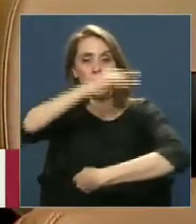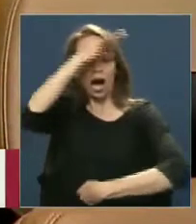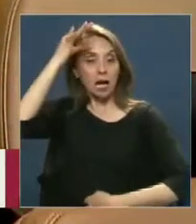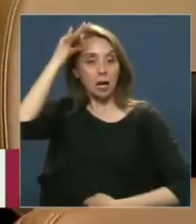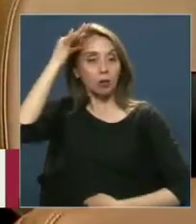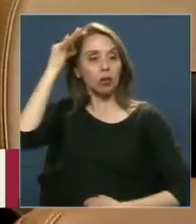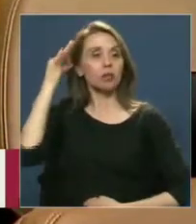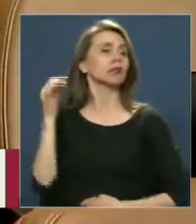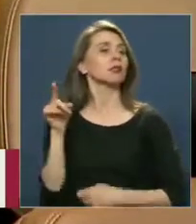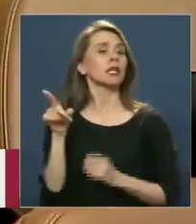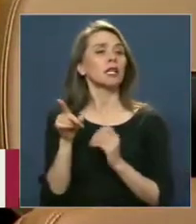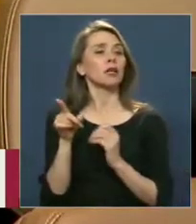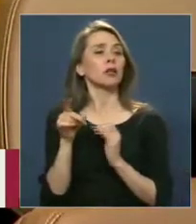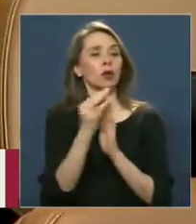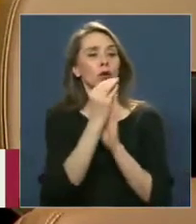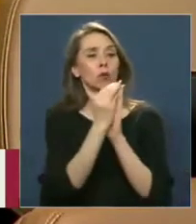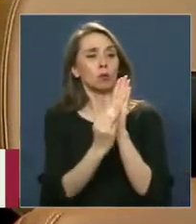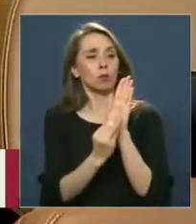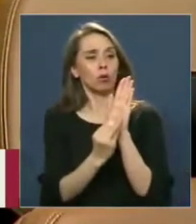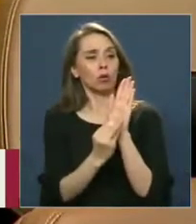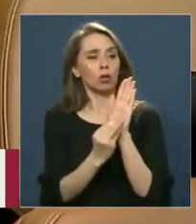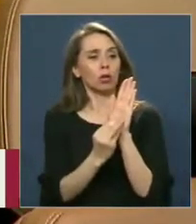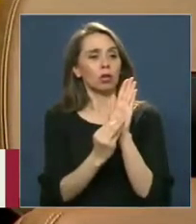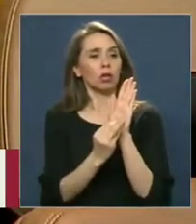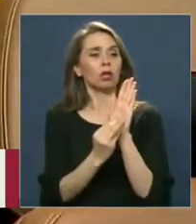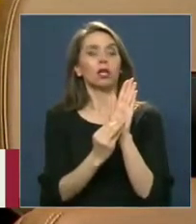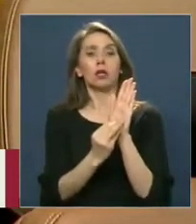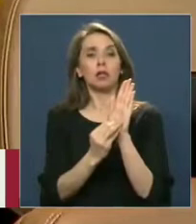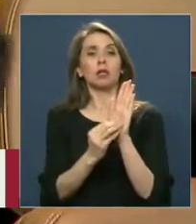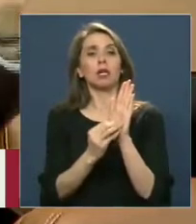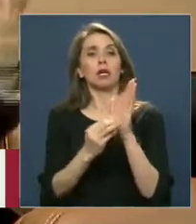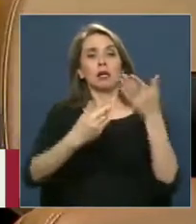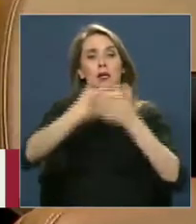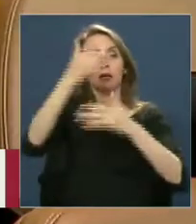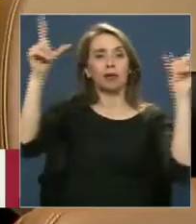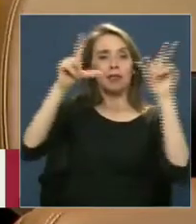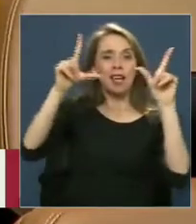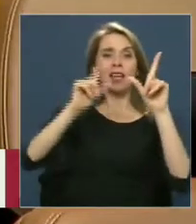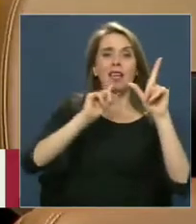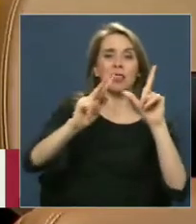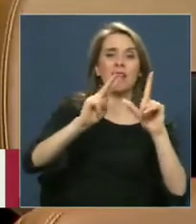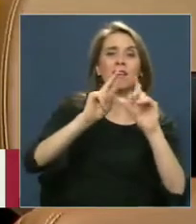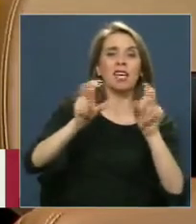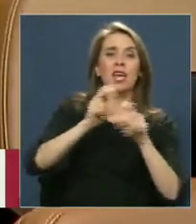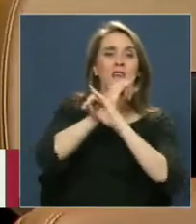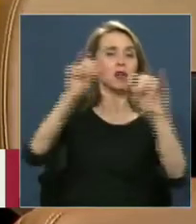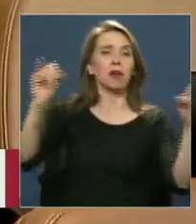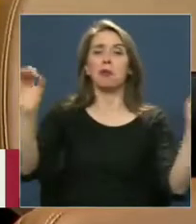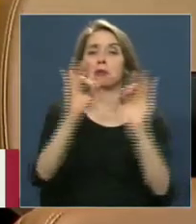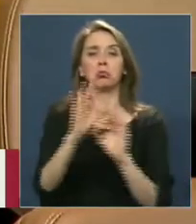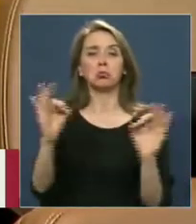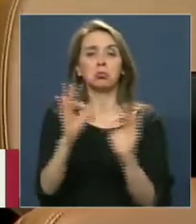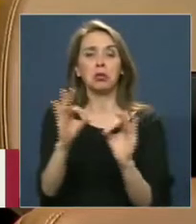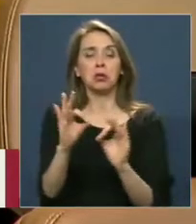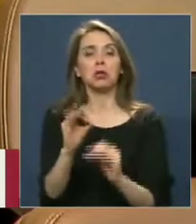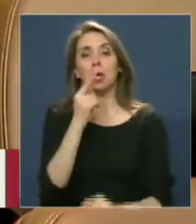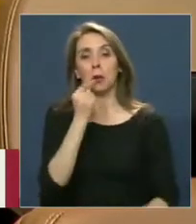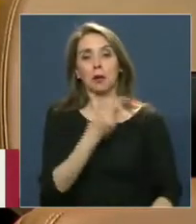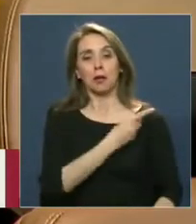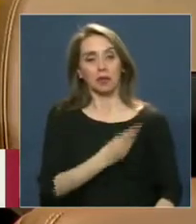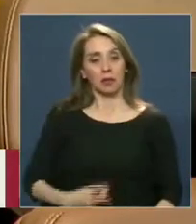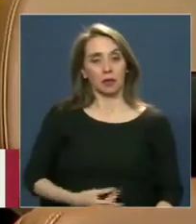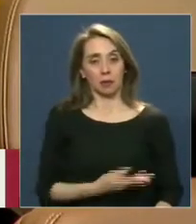ellos colocan sale en la prensa. Y le quiero decir, presidente, estimado parlamentario, que en la